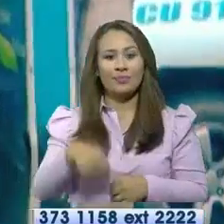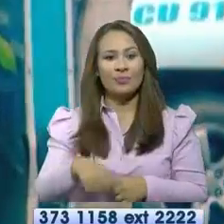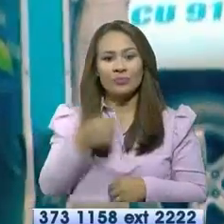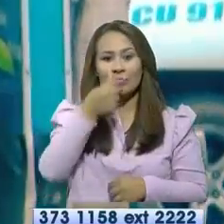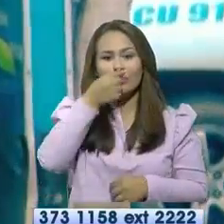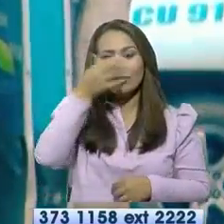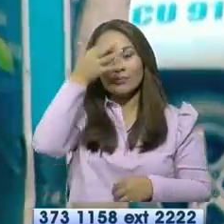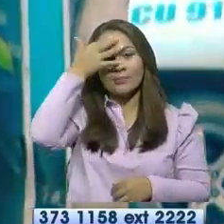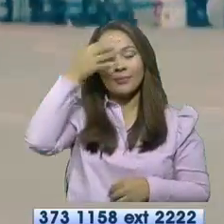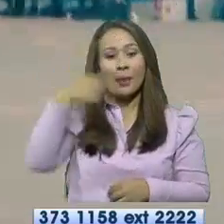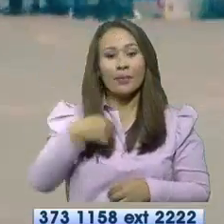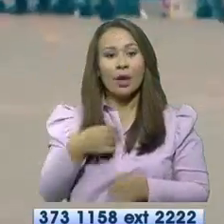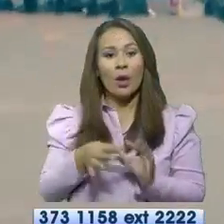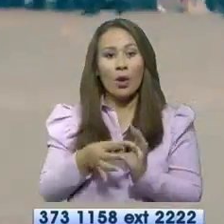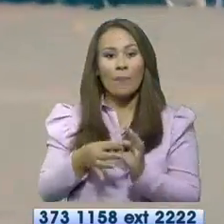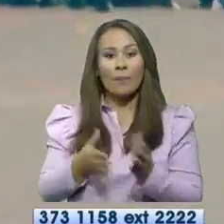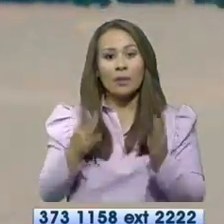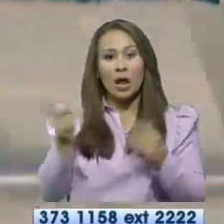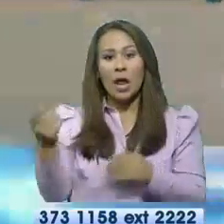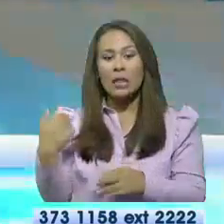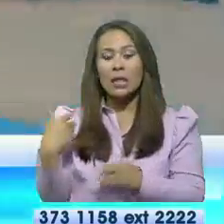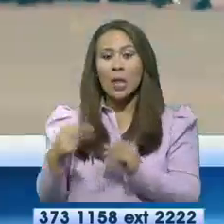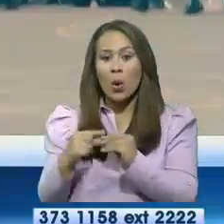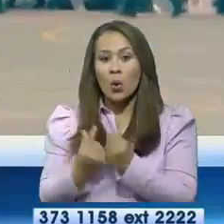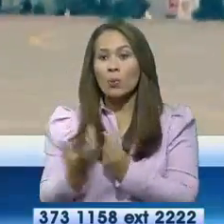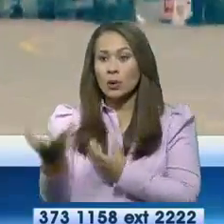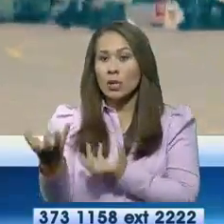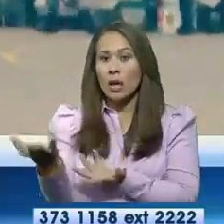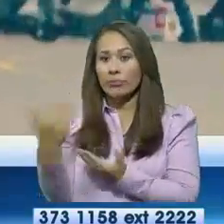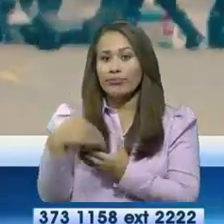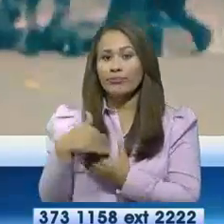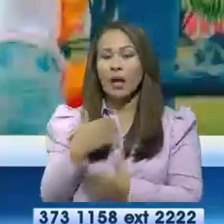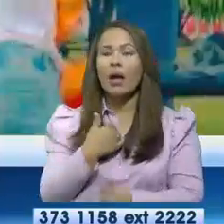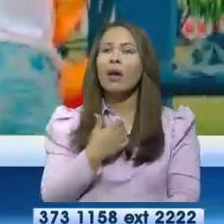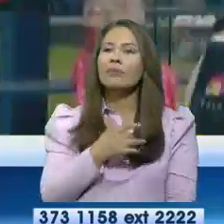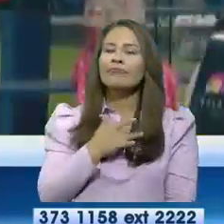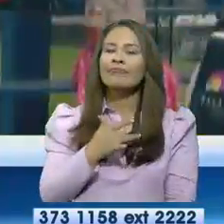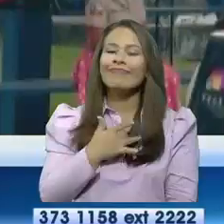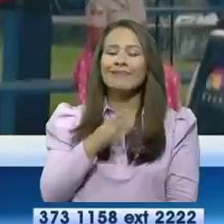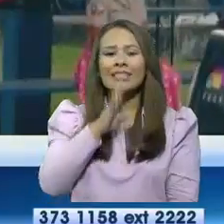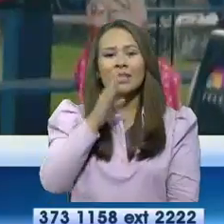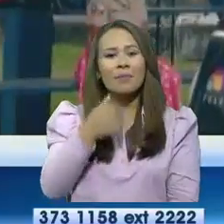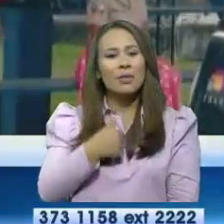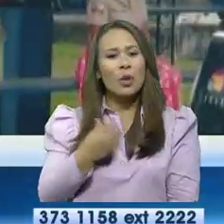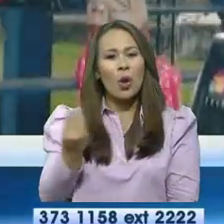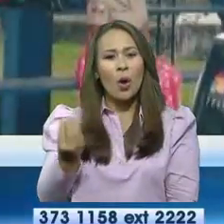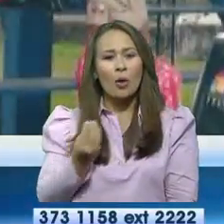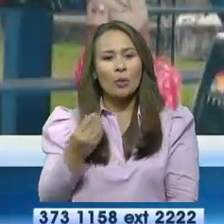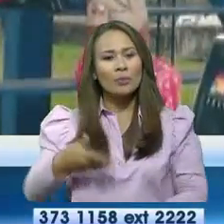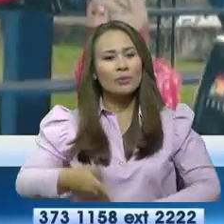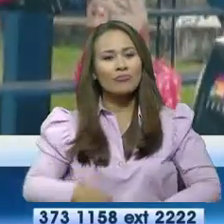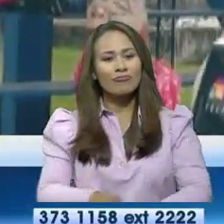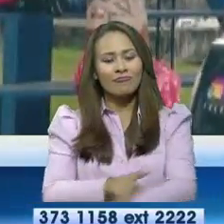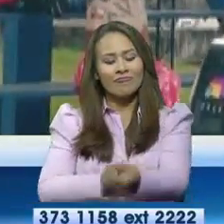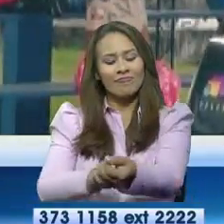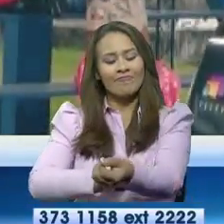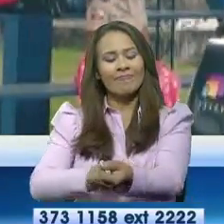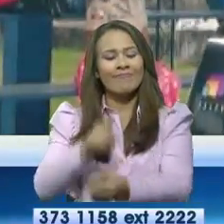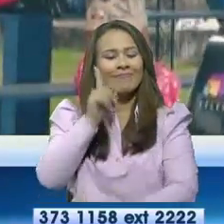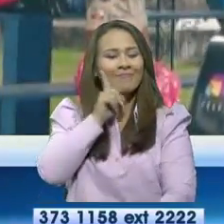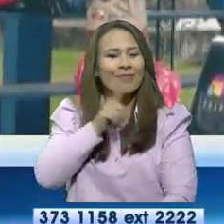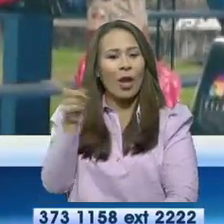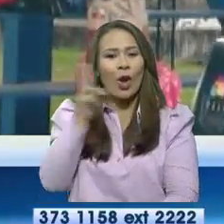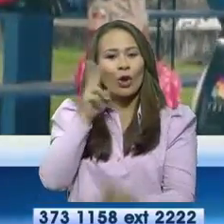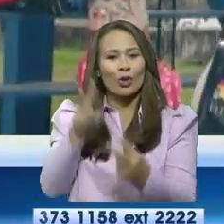me comunicaron que existía este grupo y como es algo que lo llevo de nacimiento en la sangre, entonces, y ellos conocían